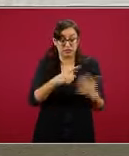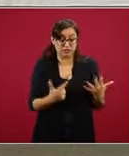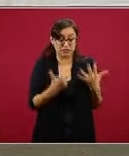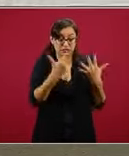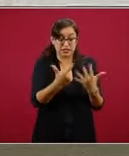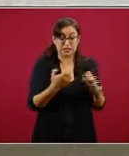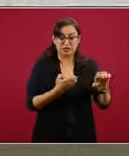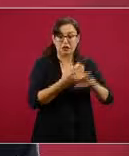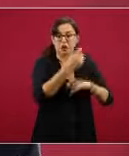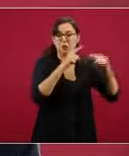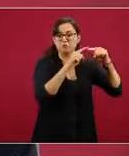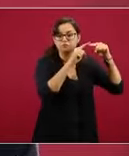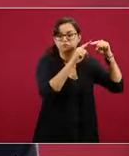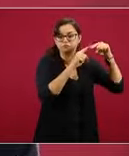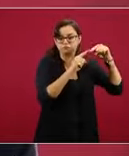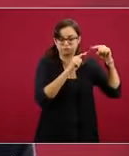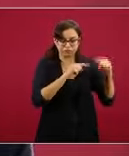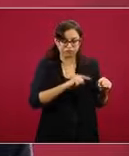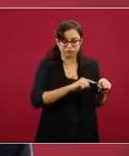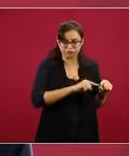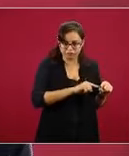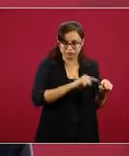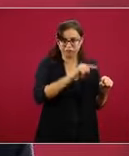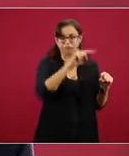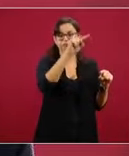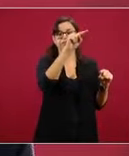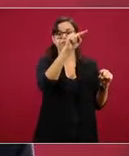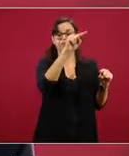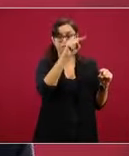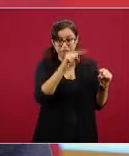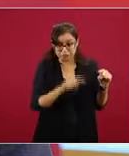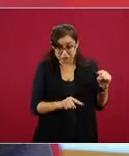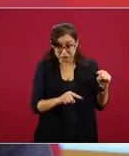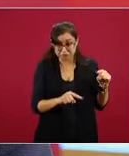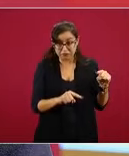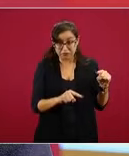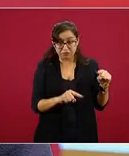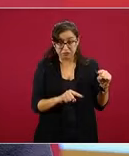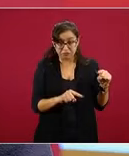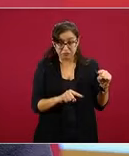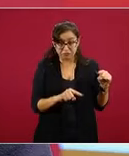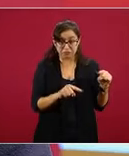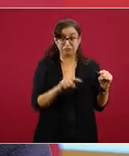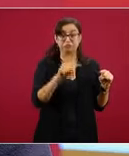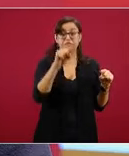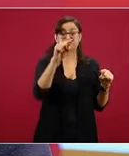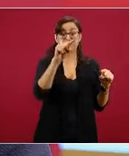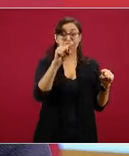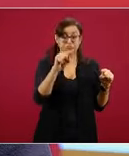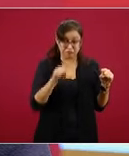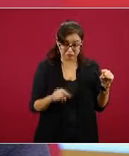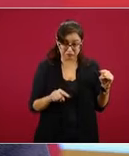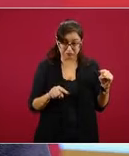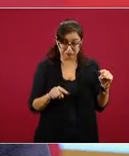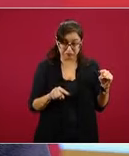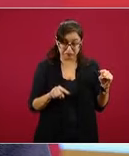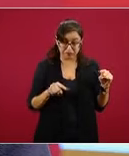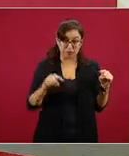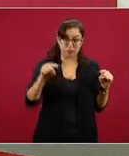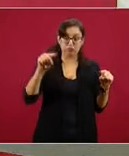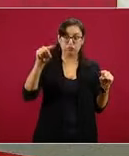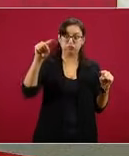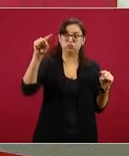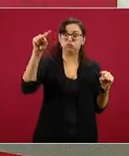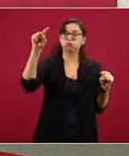últimas semanas habría superado ya su primer pico o segundo pico, es decir, primero o segundo acme que tuvieron en